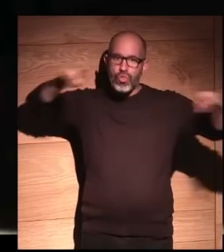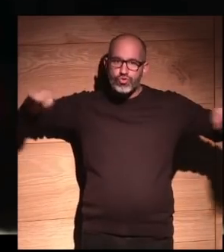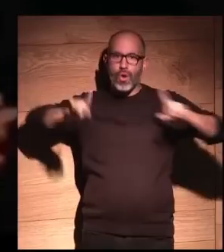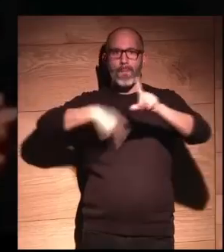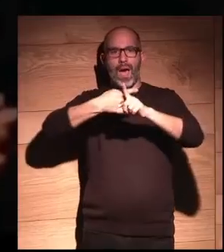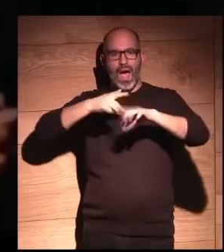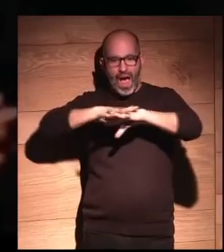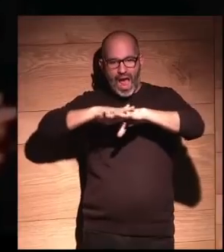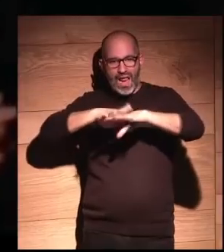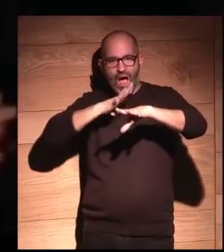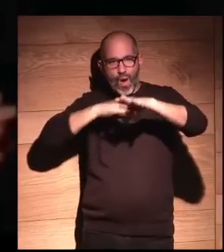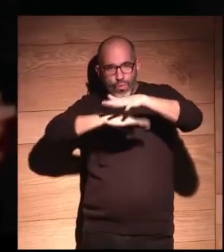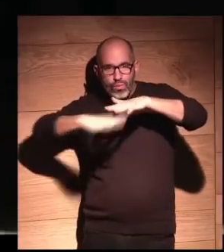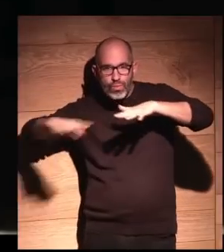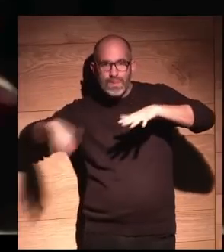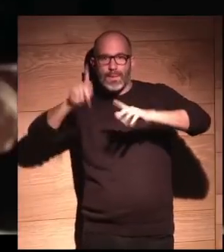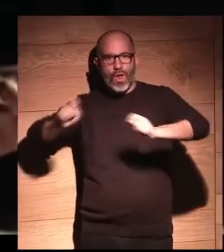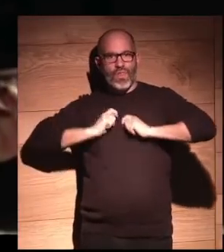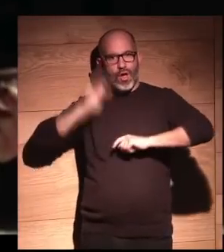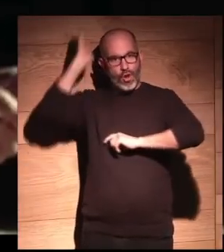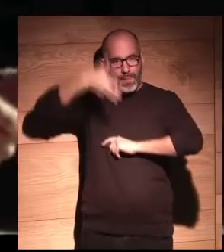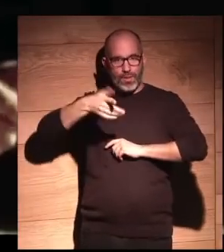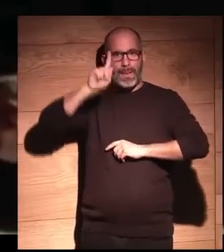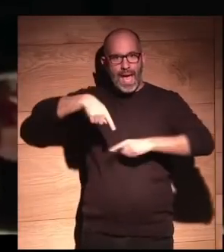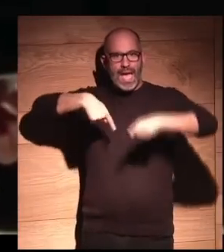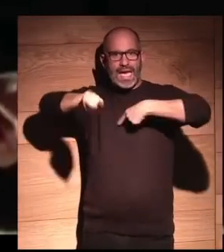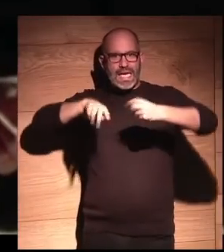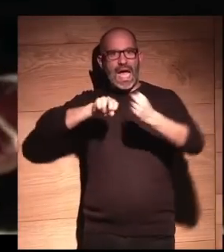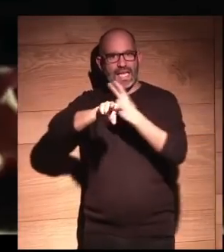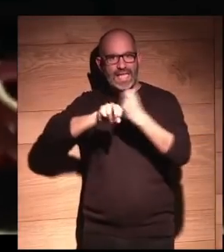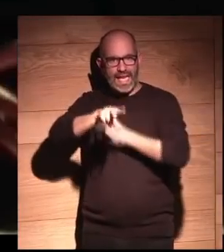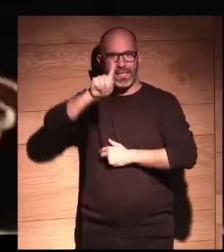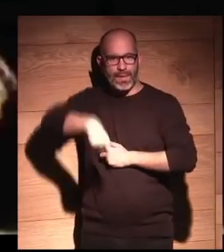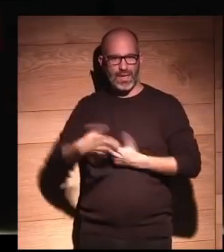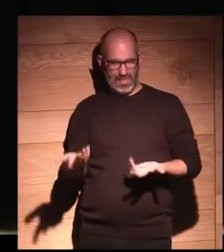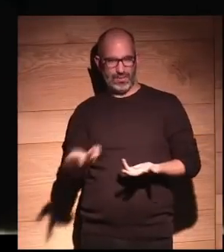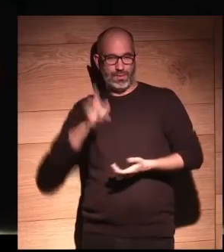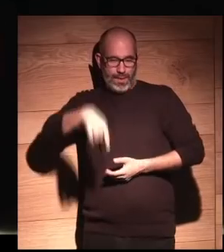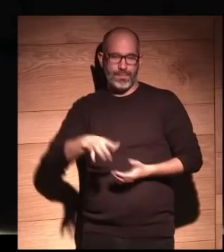nos los han dado los romanos. ¿Y las carreteras? Evidentemente, sí, las carreteras. Eso no hay ni que mencionarlo, hombre.